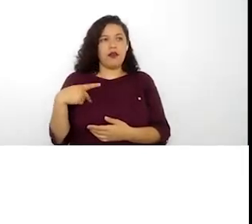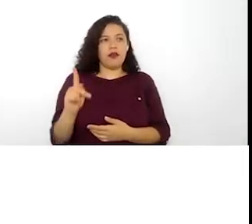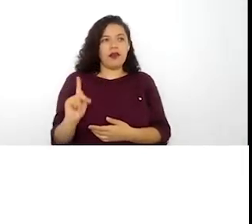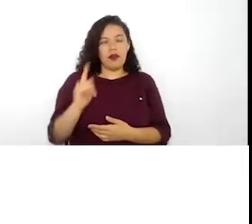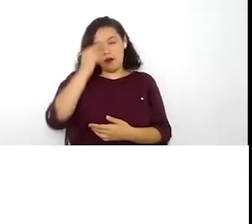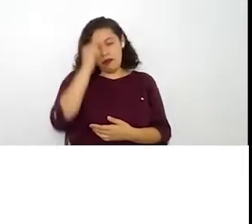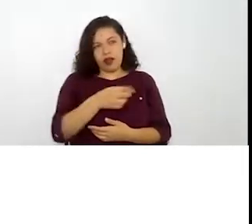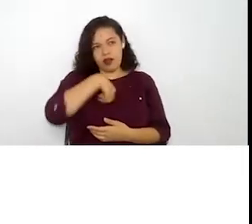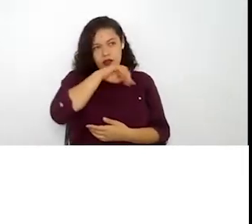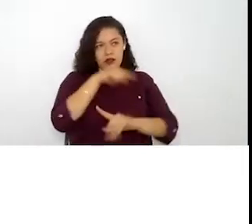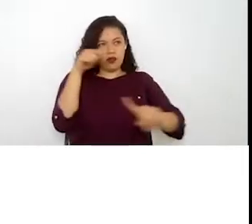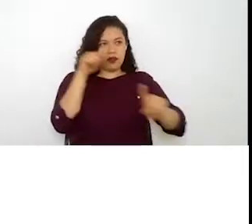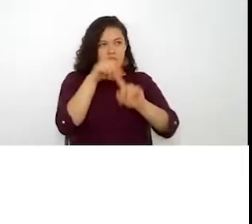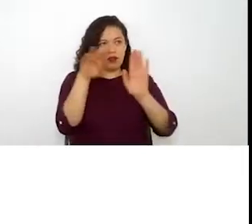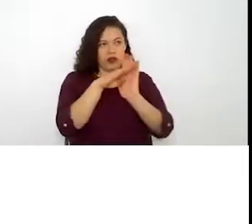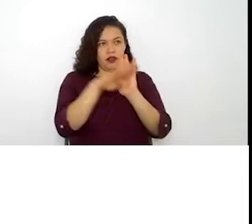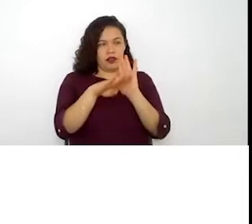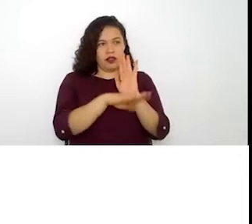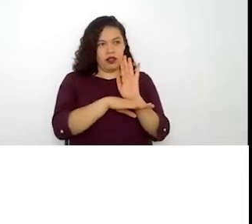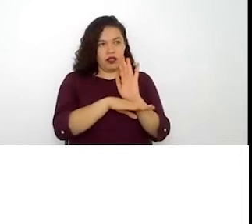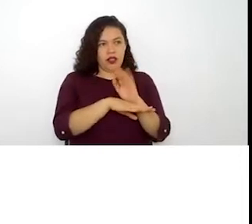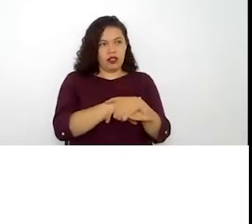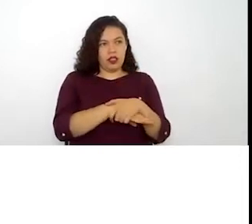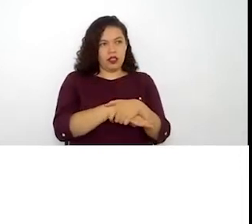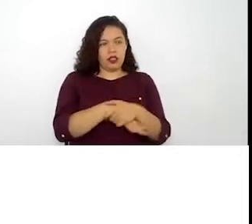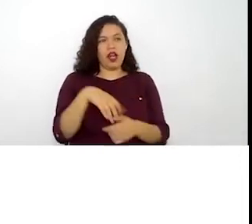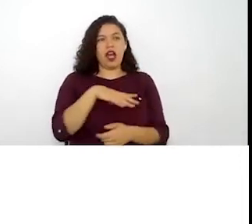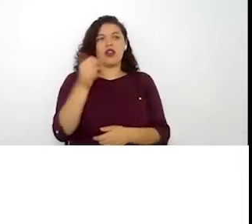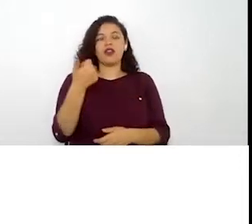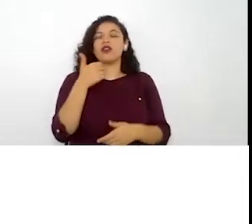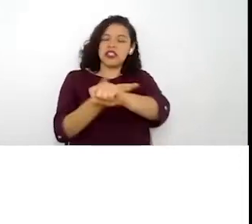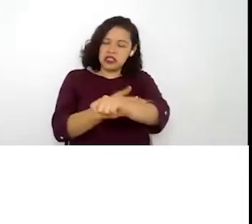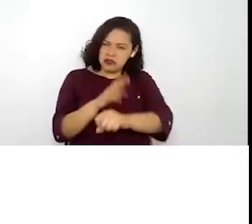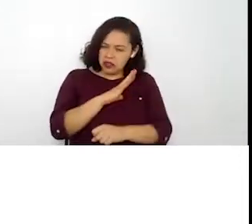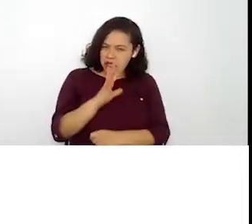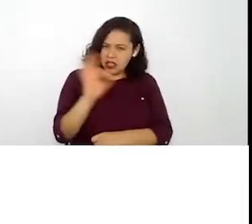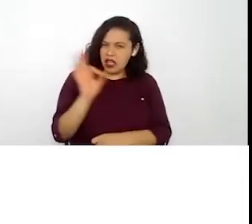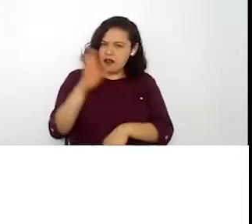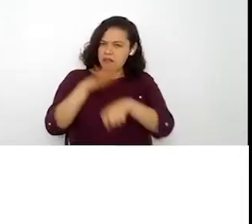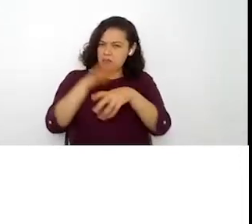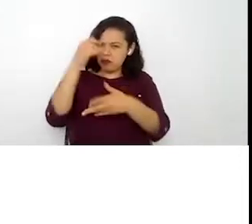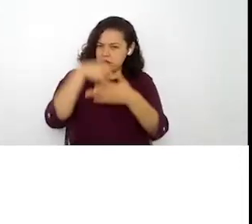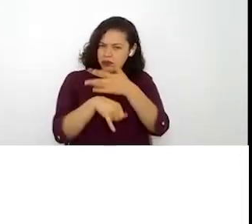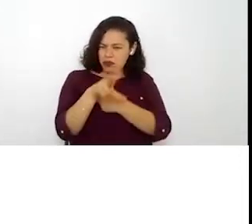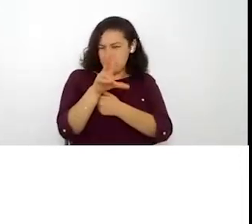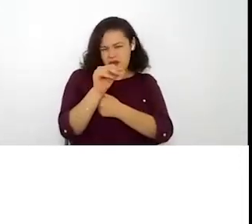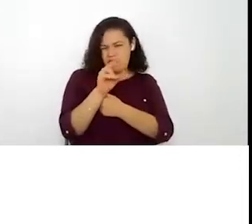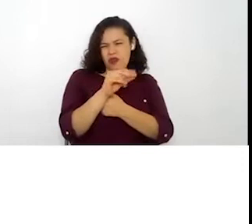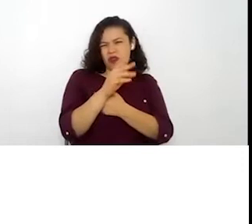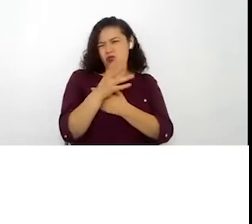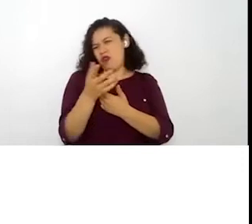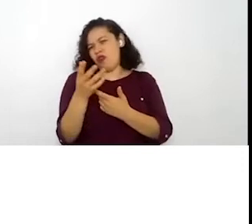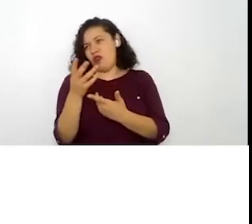objeto estatutario tenemos otro tipo de registros tal vez menos profundos o menos profundos